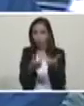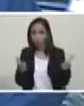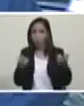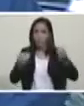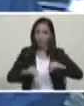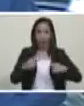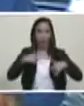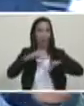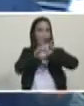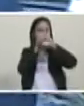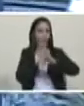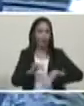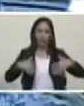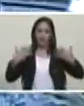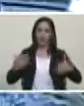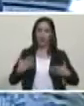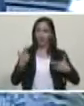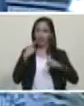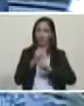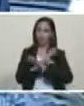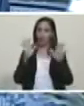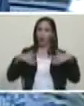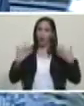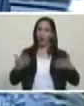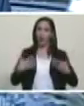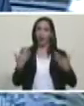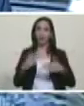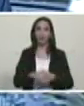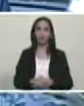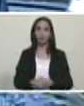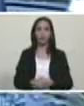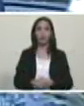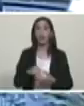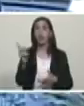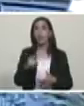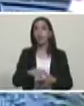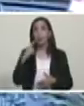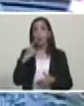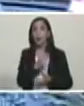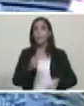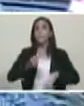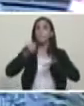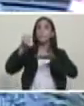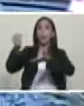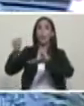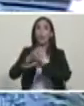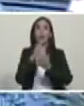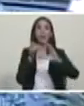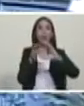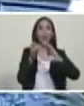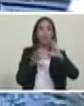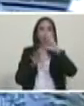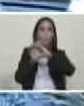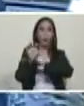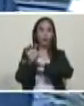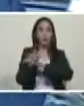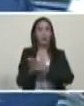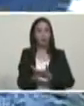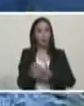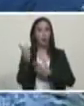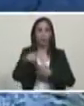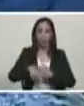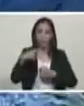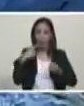está feliz con ese regalo. Y además, adelantar el bono del carnet de la patria para los carnavales